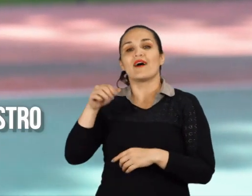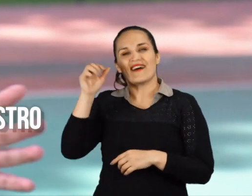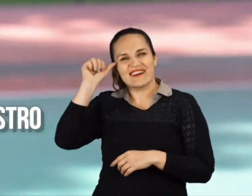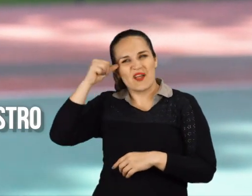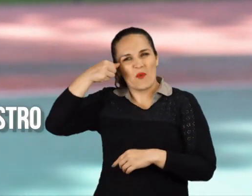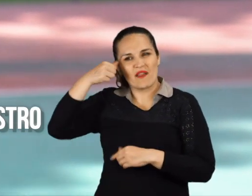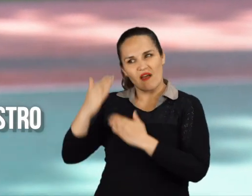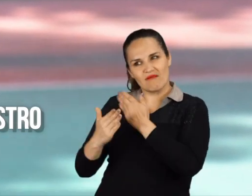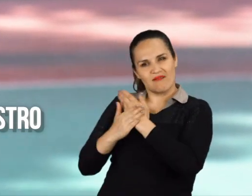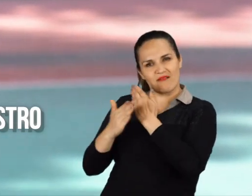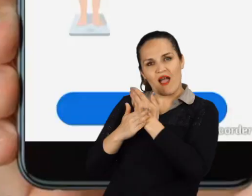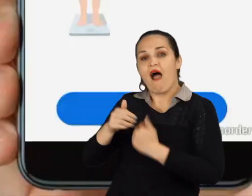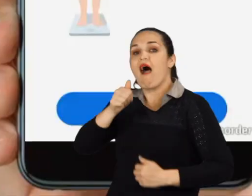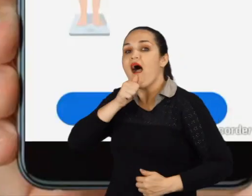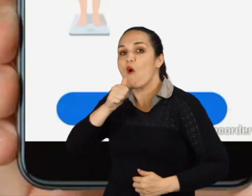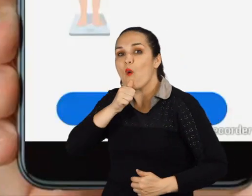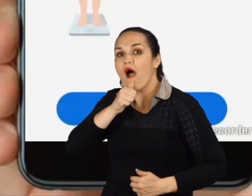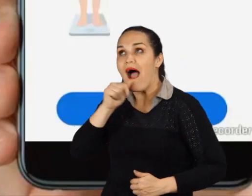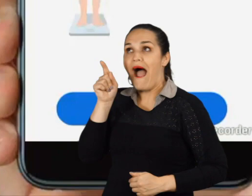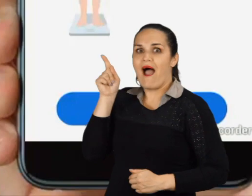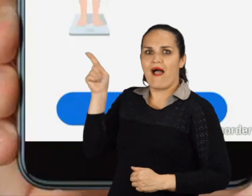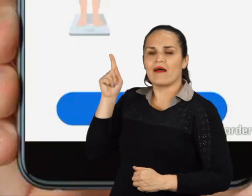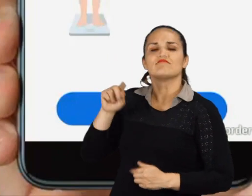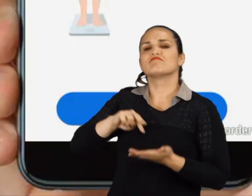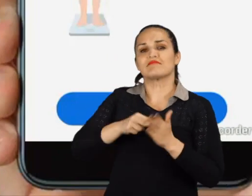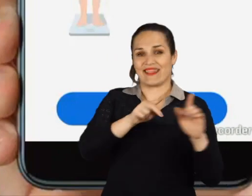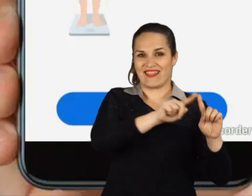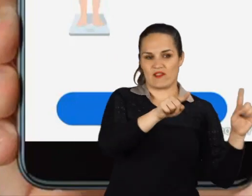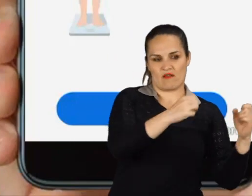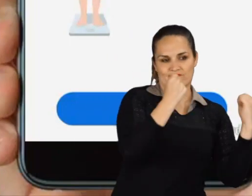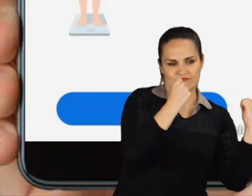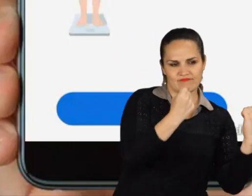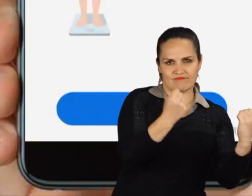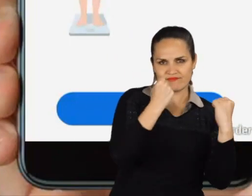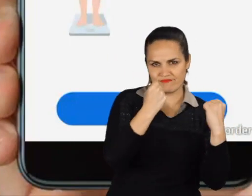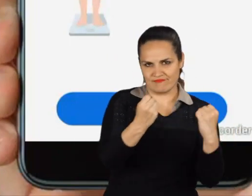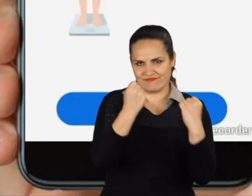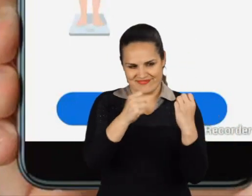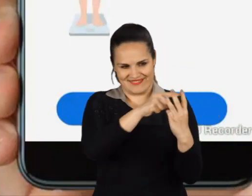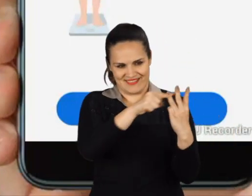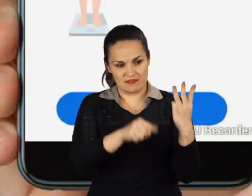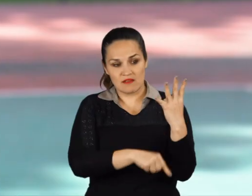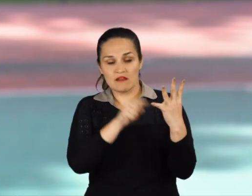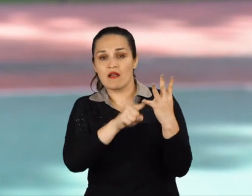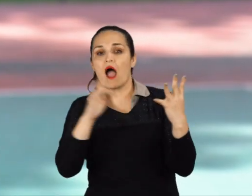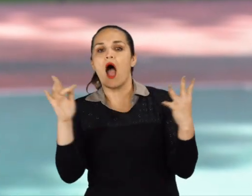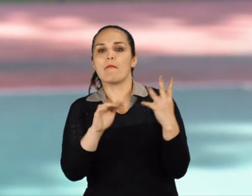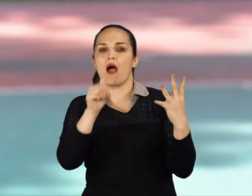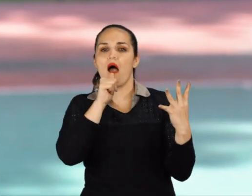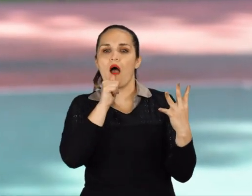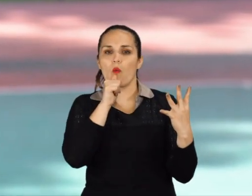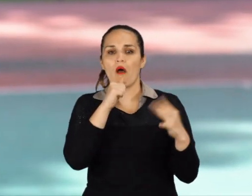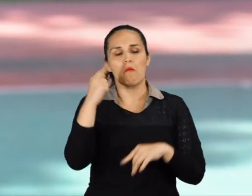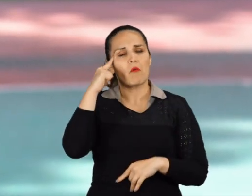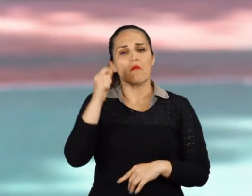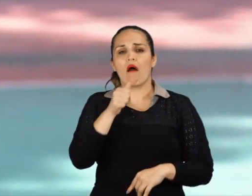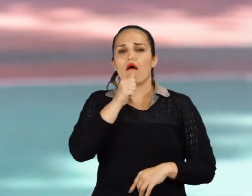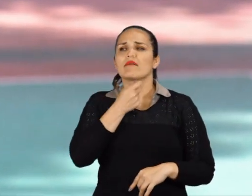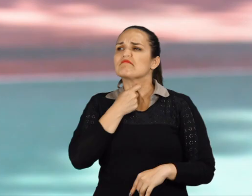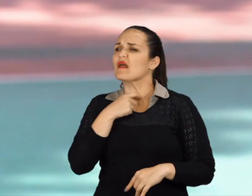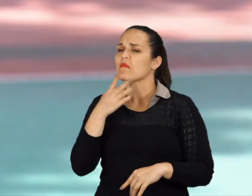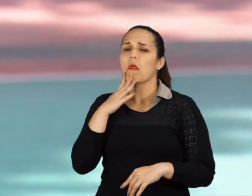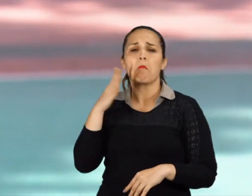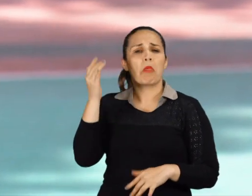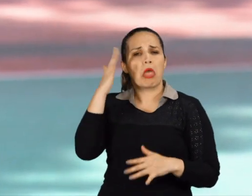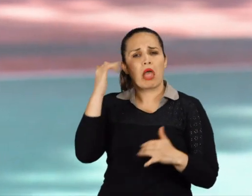Reminder, que a diferencia de las anteriores, esta nos está recordando el beber agua constantemente y es un factor muy importante para llevar